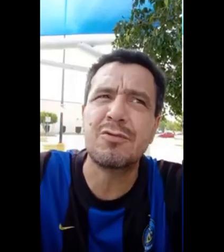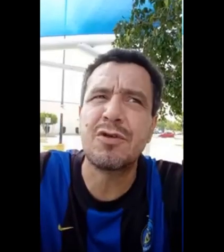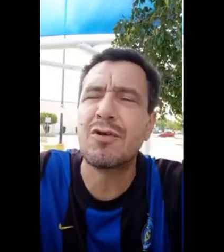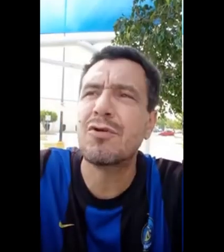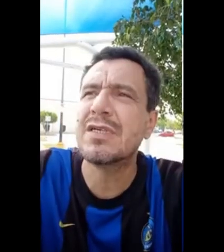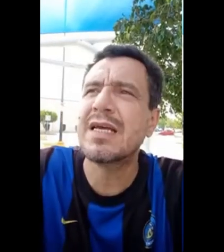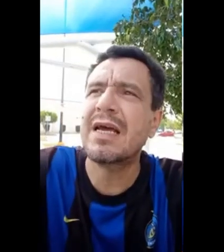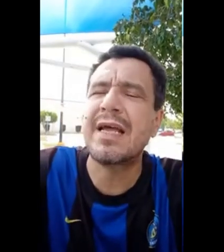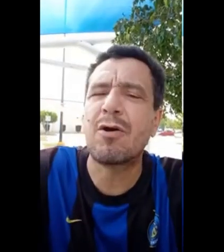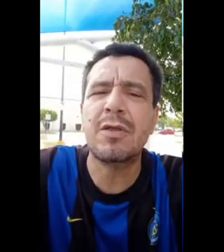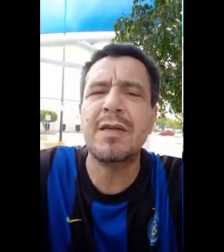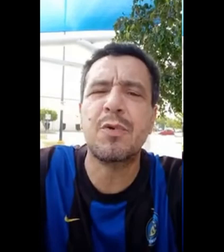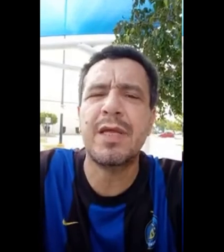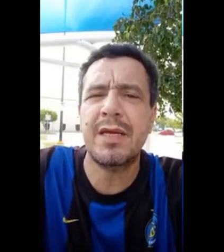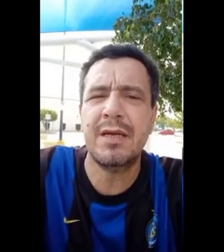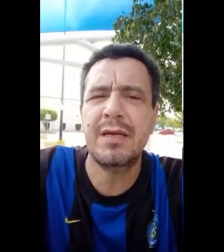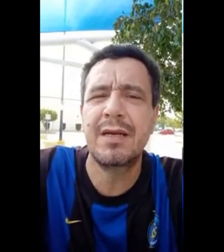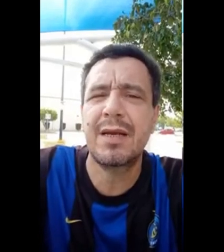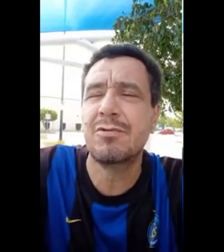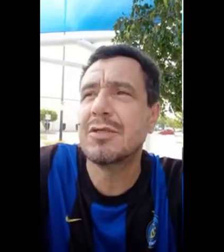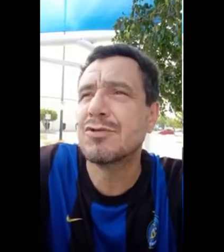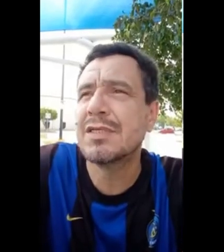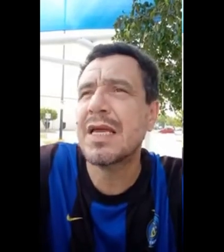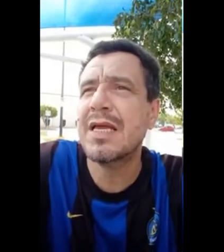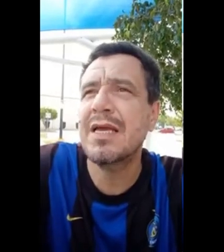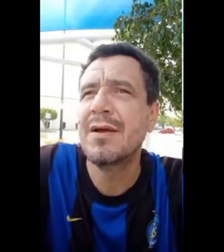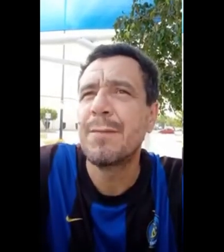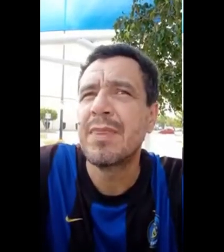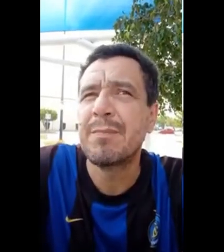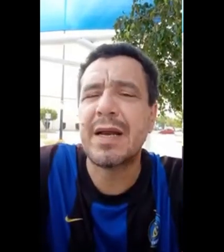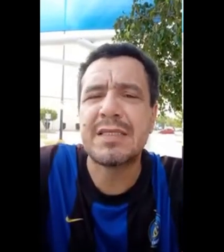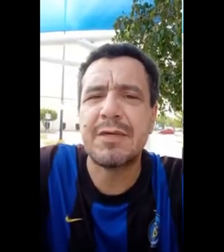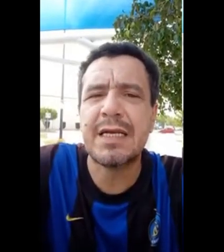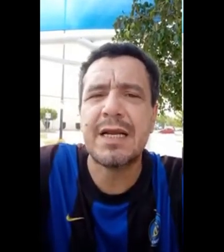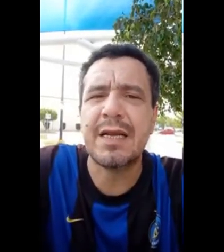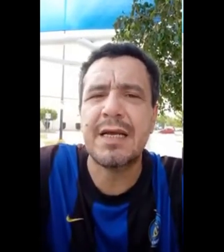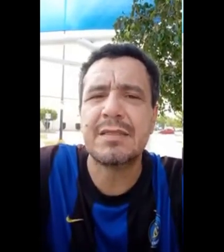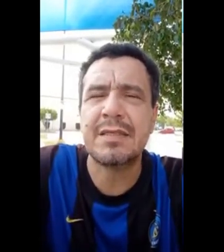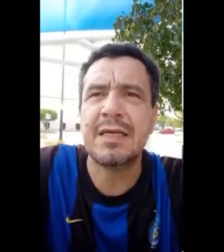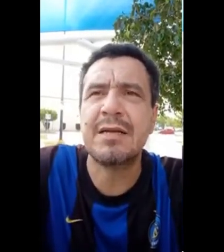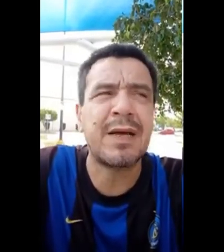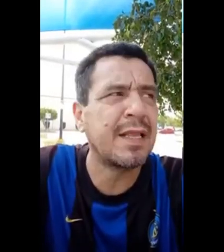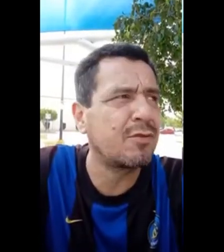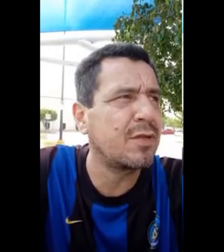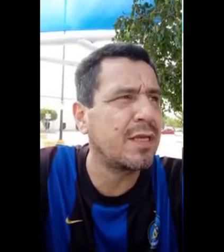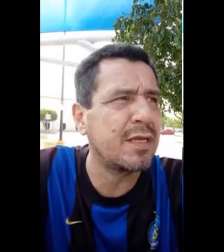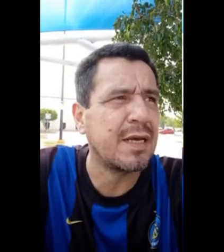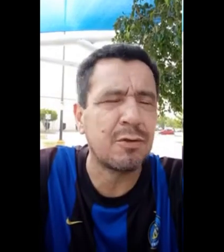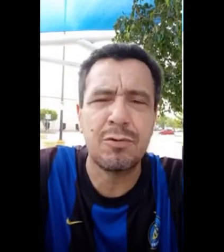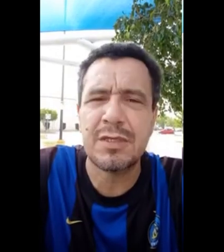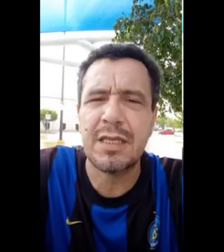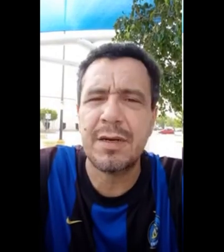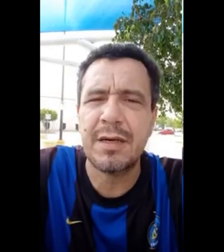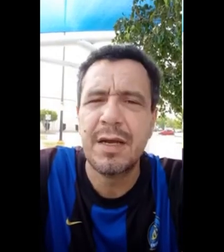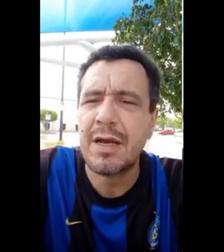la Constitución no es que le acorte el poder, la Constitución está ahí para establecer las reglas. En el mandato de